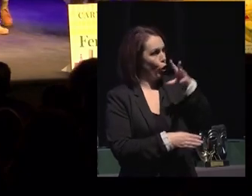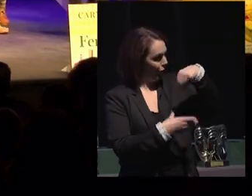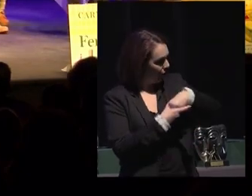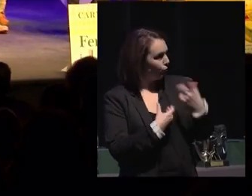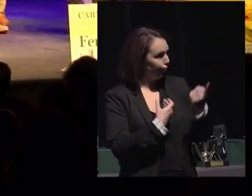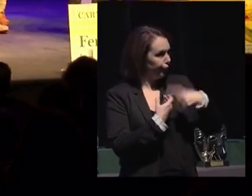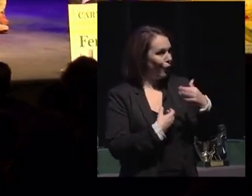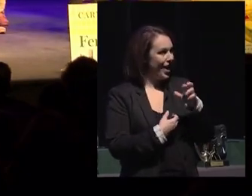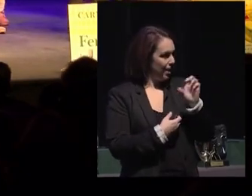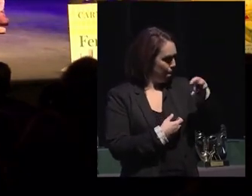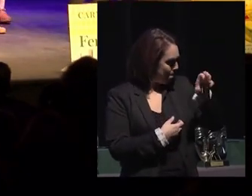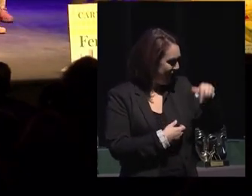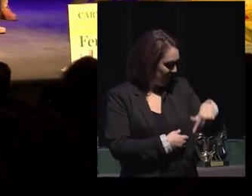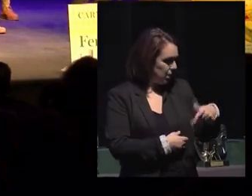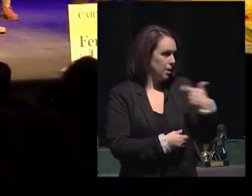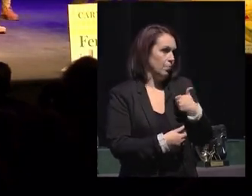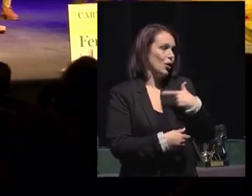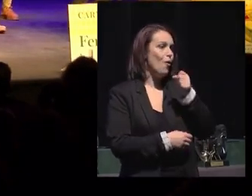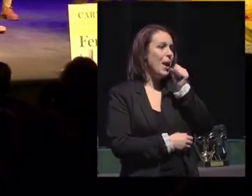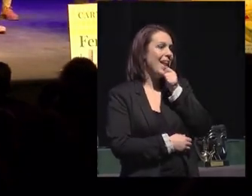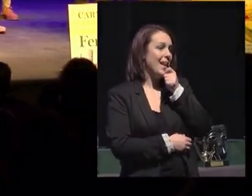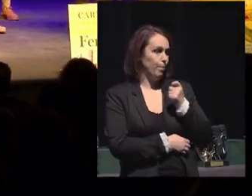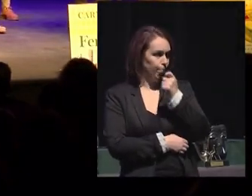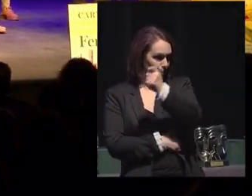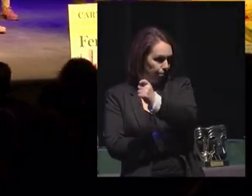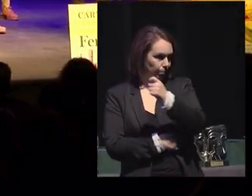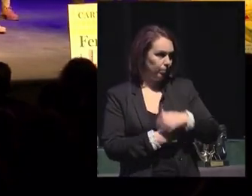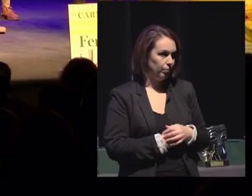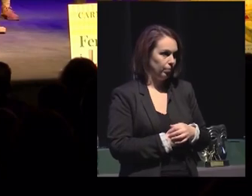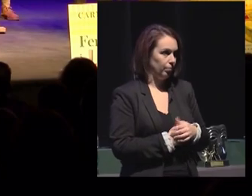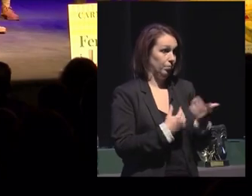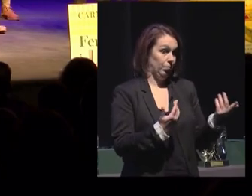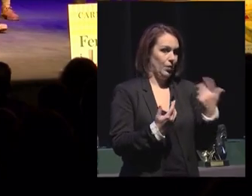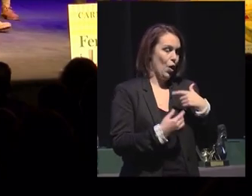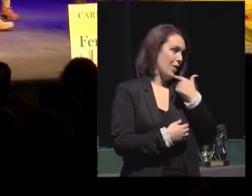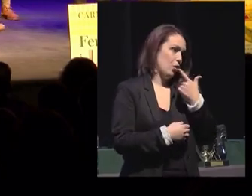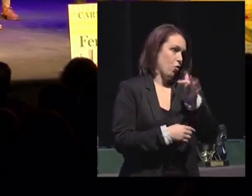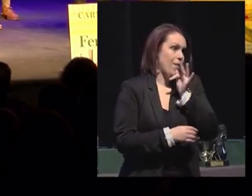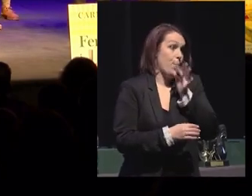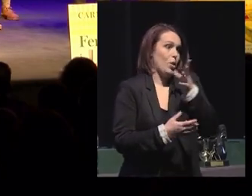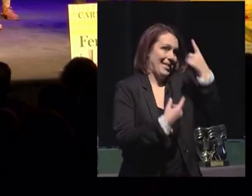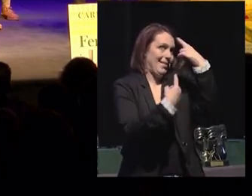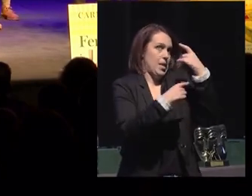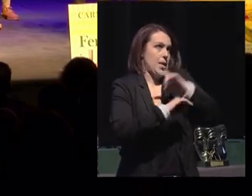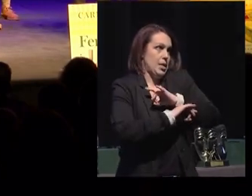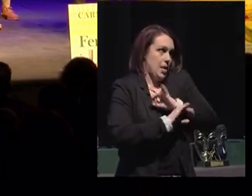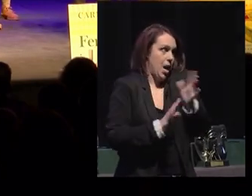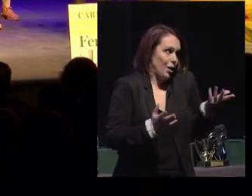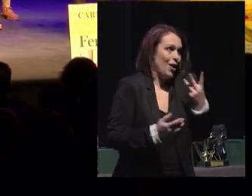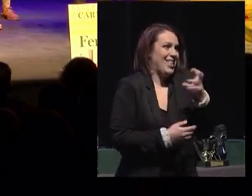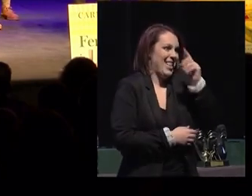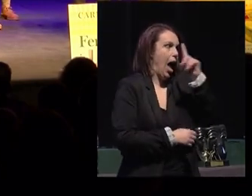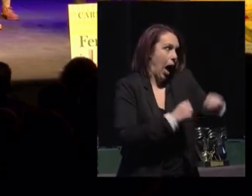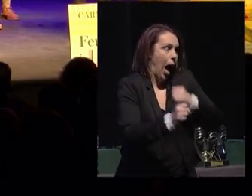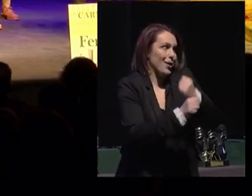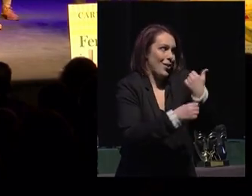Fermín Salvochea. Alberto, te doy este micrófono para ti, que, por cierto, no lo hemos dicho porque ya se da por sabido. Son 30 años de Fermín